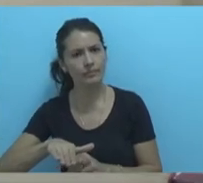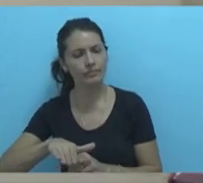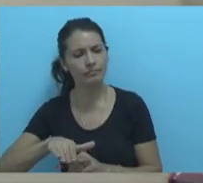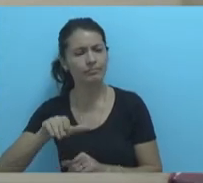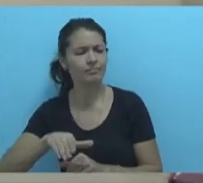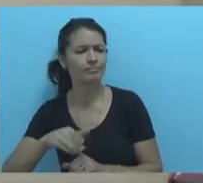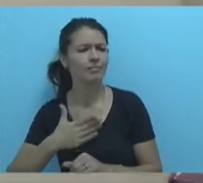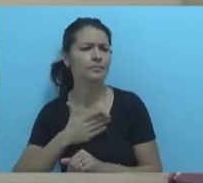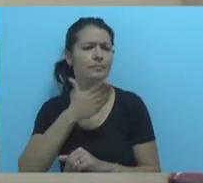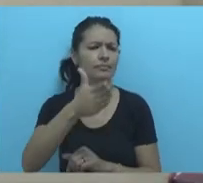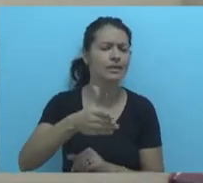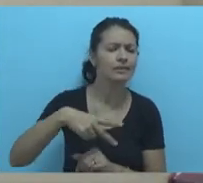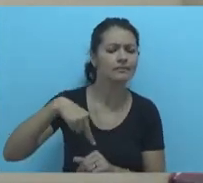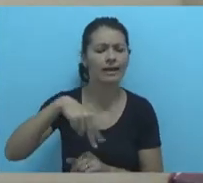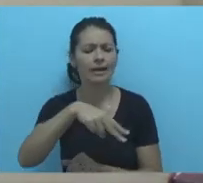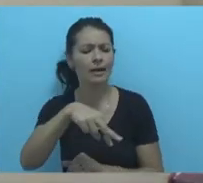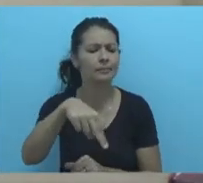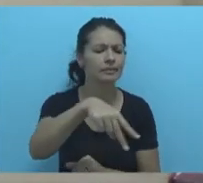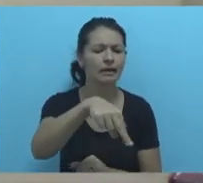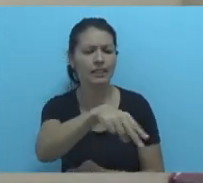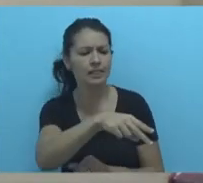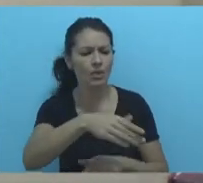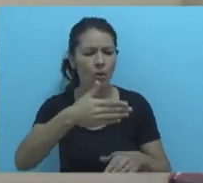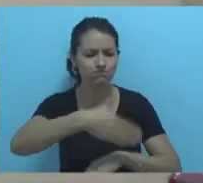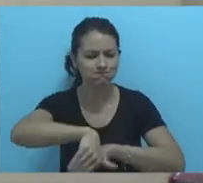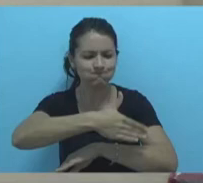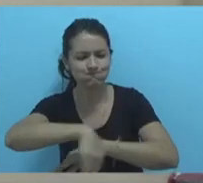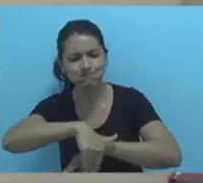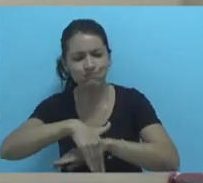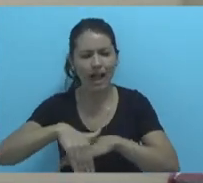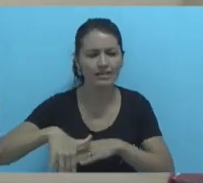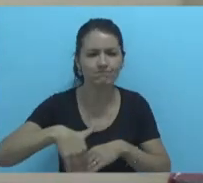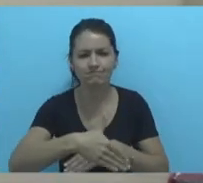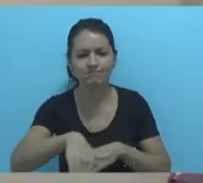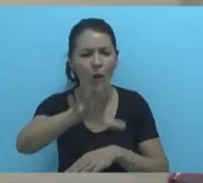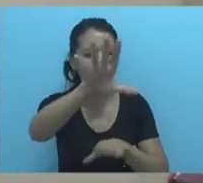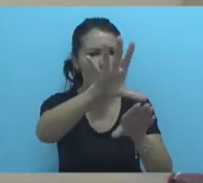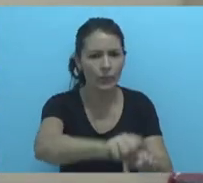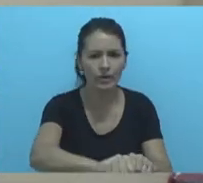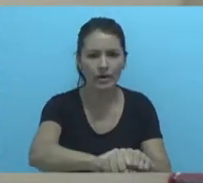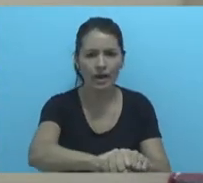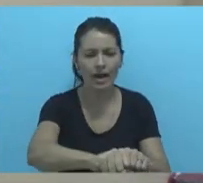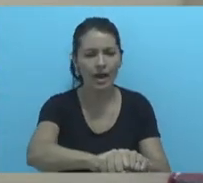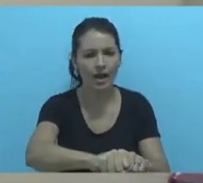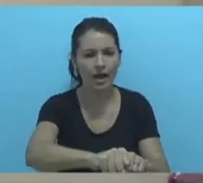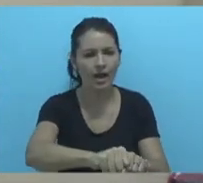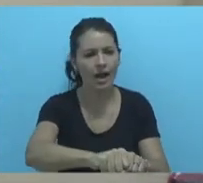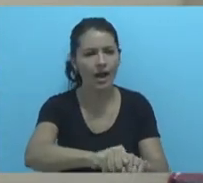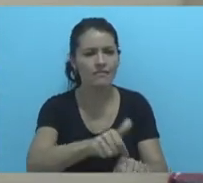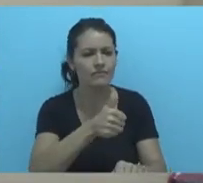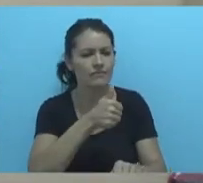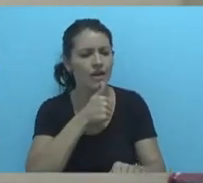caminando en el medio de un callejón a buscar el agua, mientras al lado me estaban construyendo un barrio privado, y